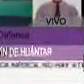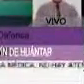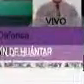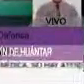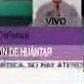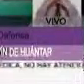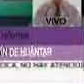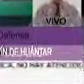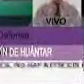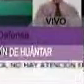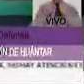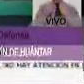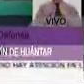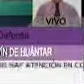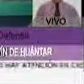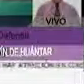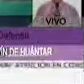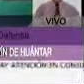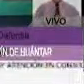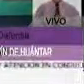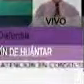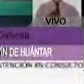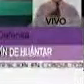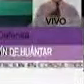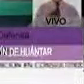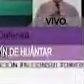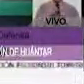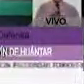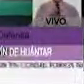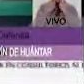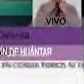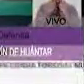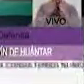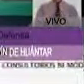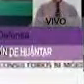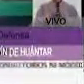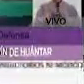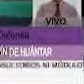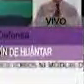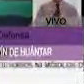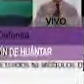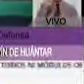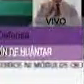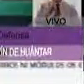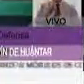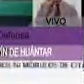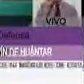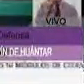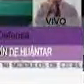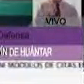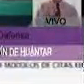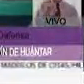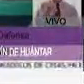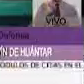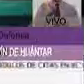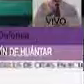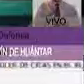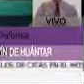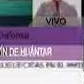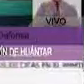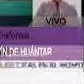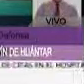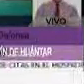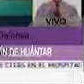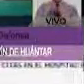las radiografías del terrorista Tito, en donde se encontró otra bala, con lo cual se desbarató la